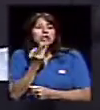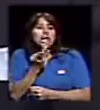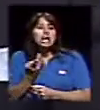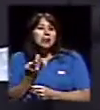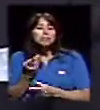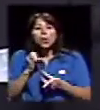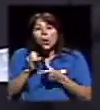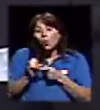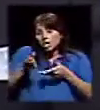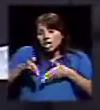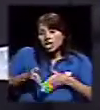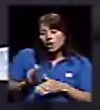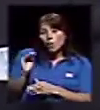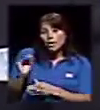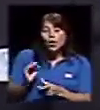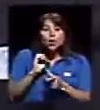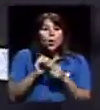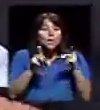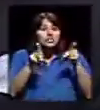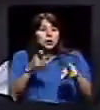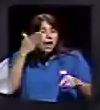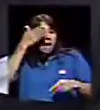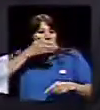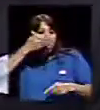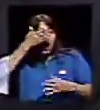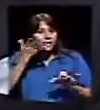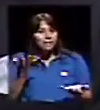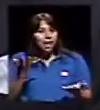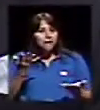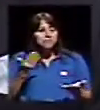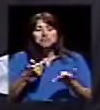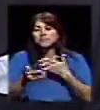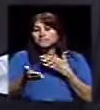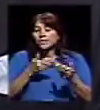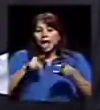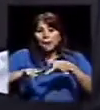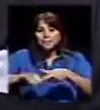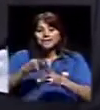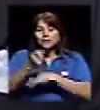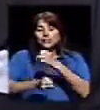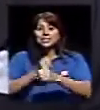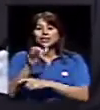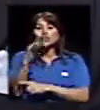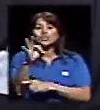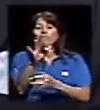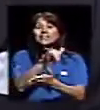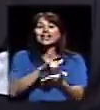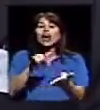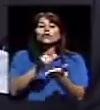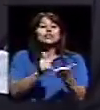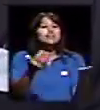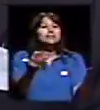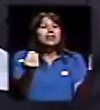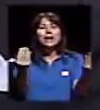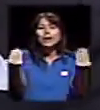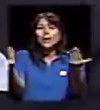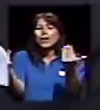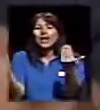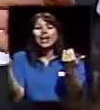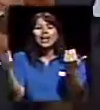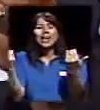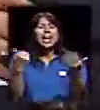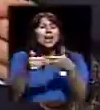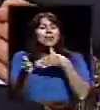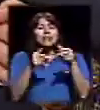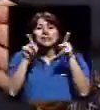mulato, ¿verdad? Uh-huh. Así, a principios del siglo XIX, la ciudad que recoge el inmigrante de todas las latitudes.